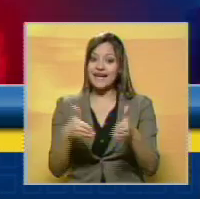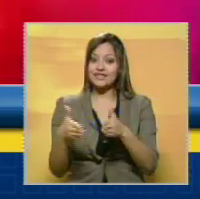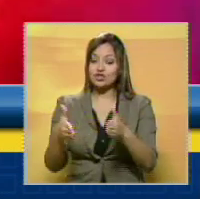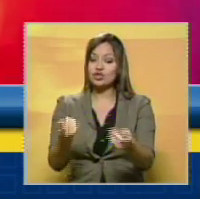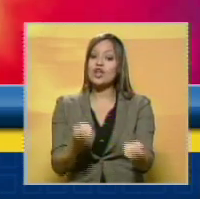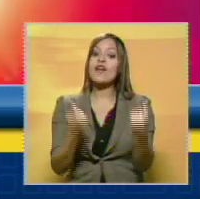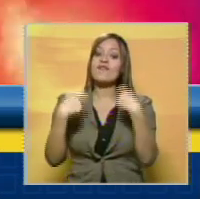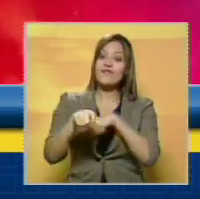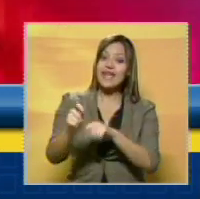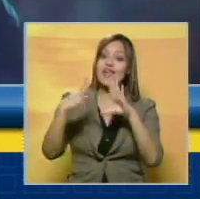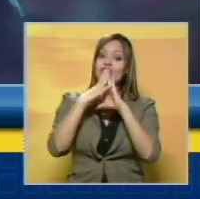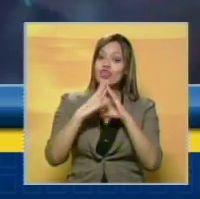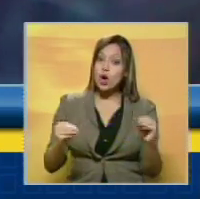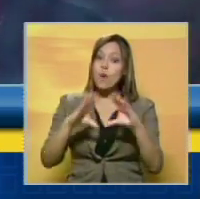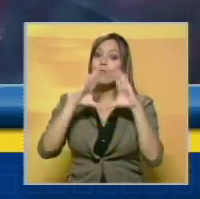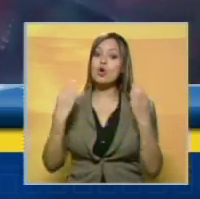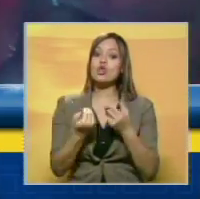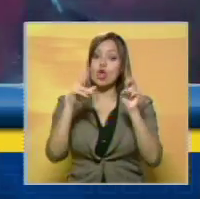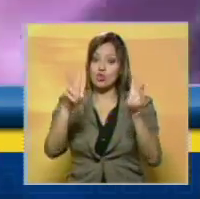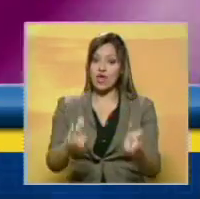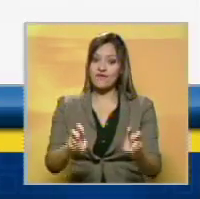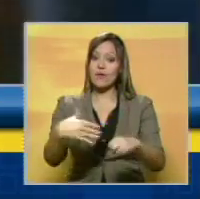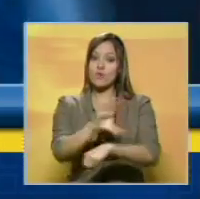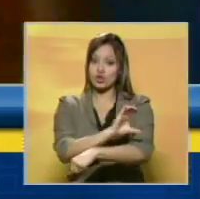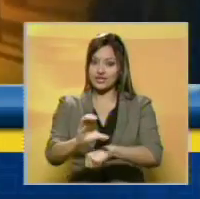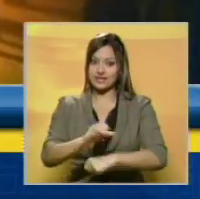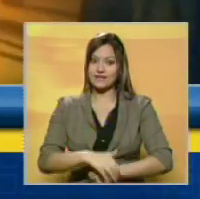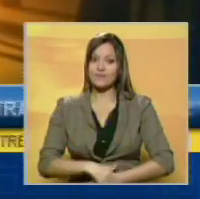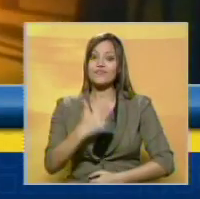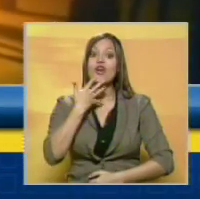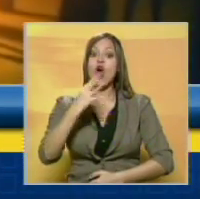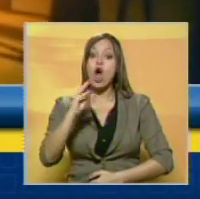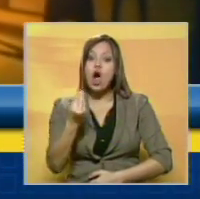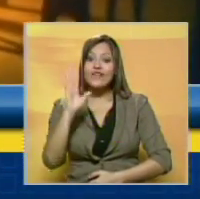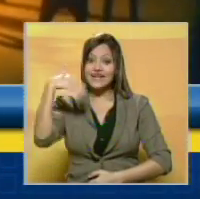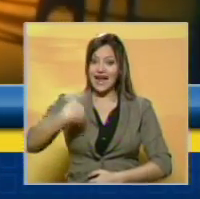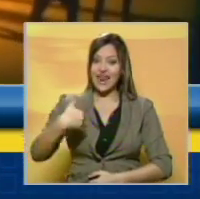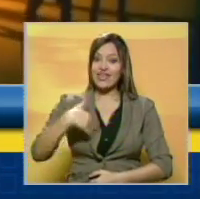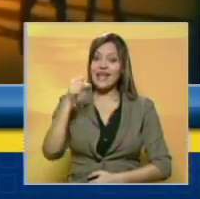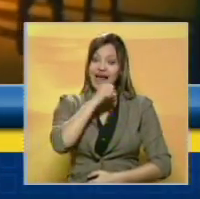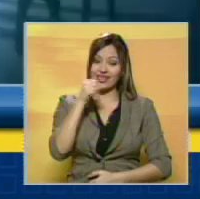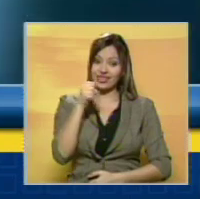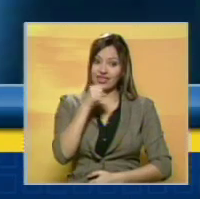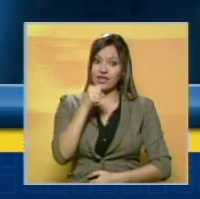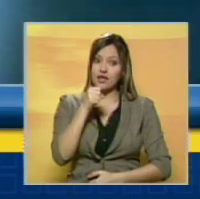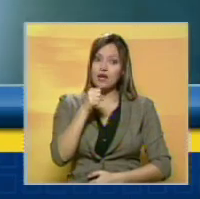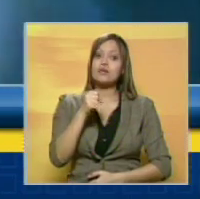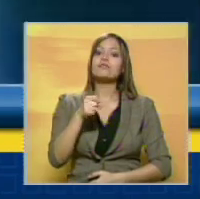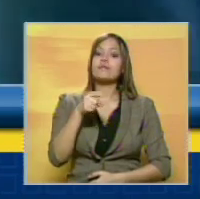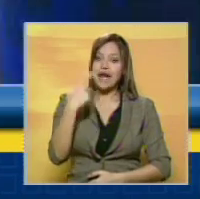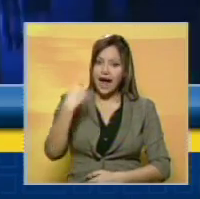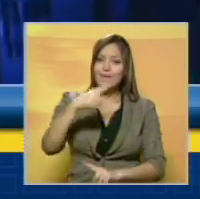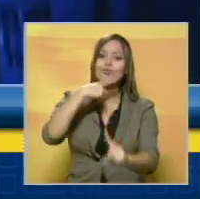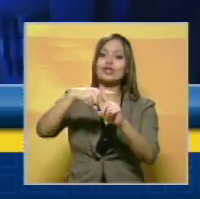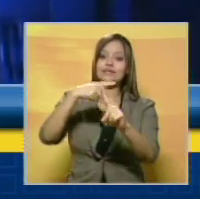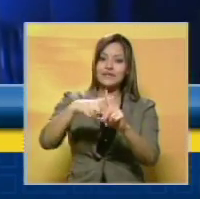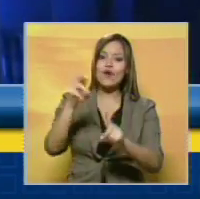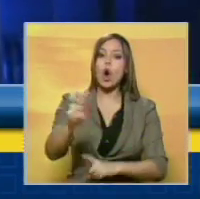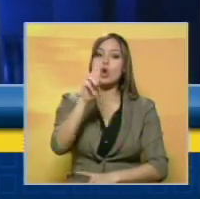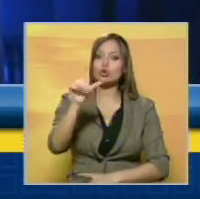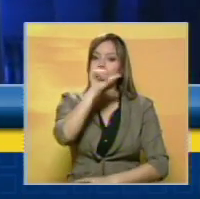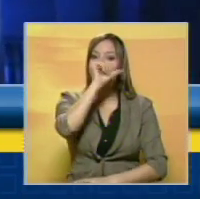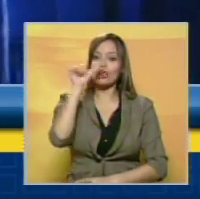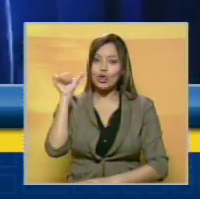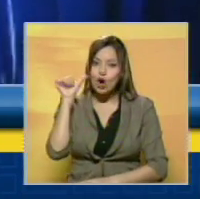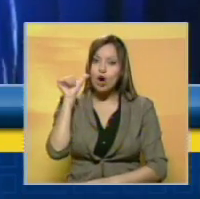la venta en todo el mundo su nuevo disco. Y el joven cantante canadiense Justin Bieber dio positivo en consumo de